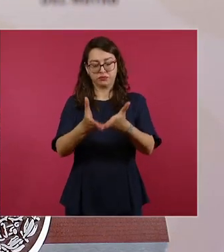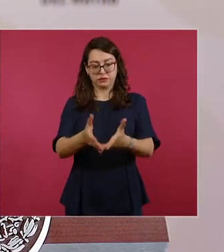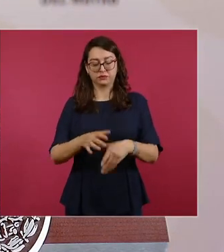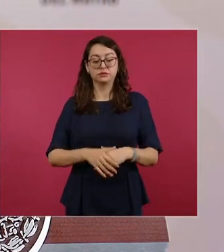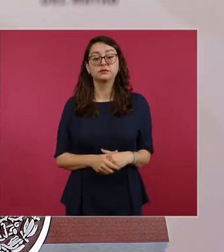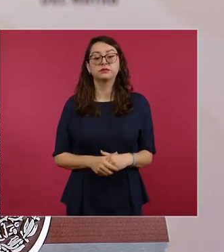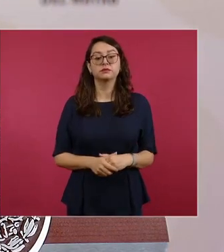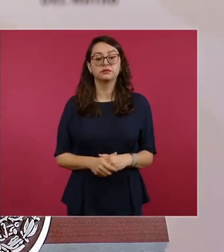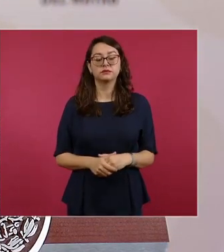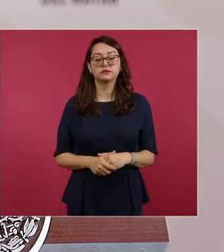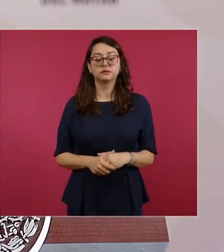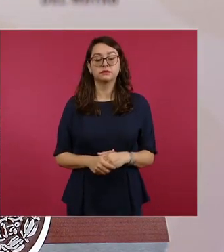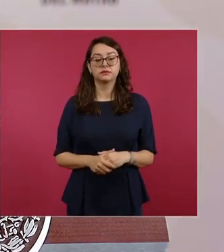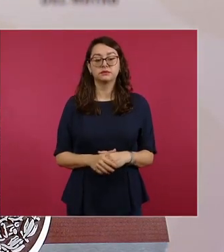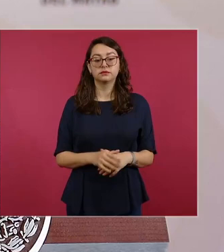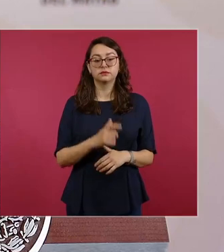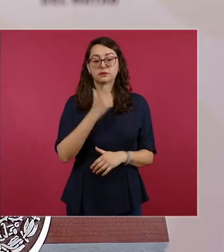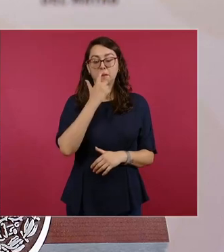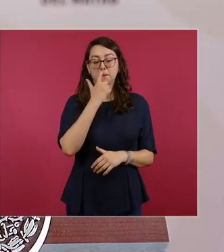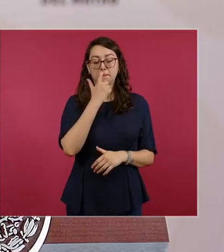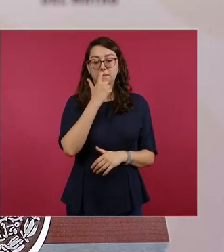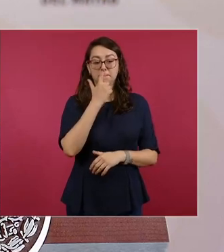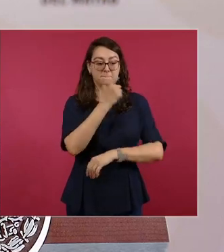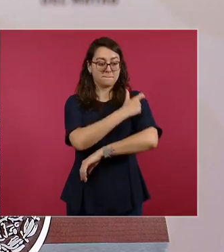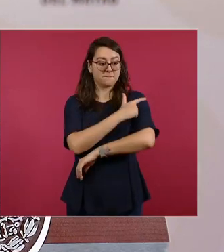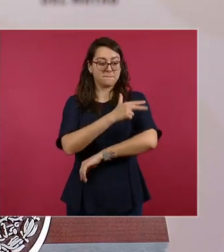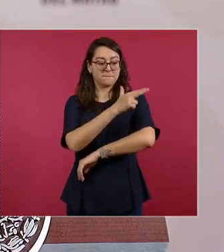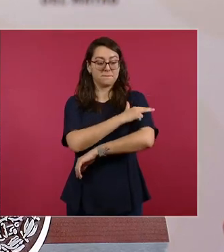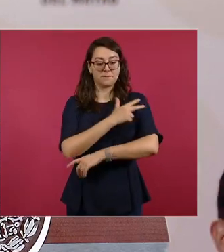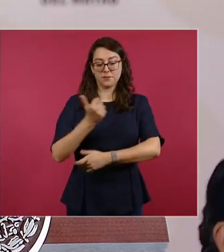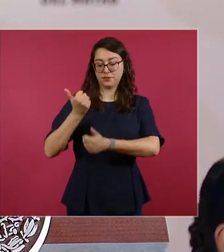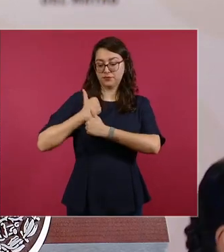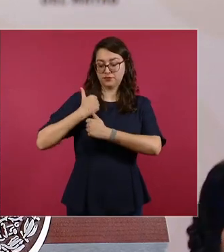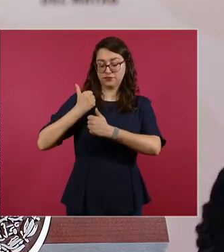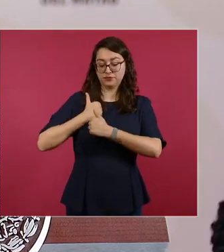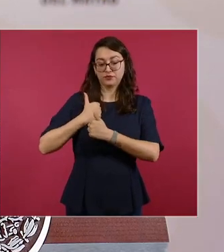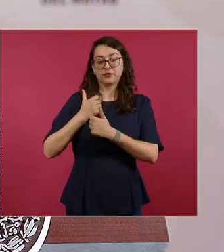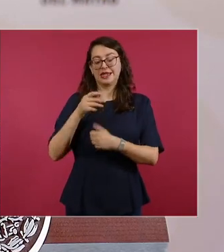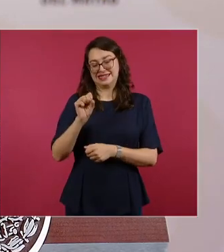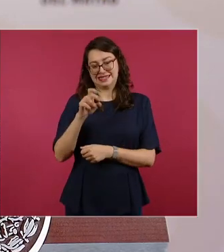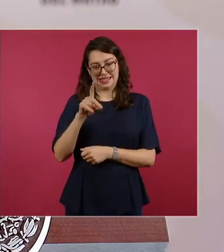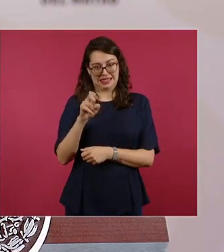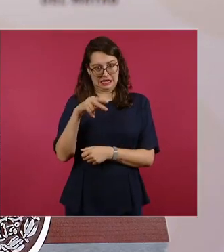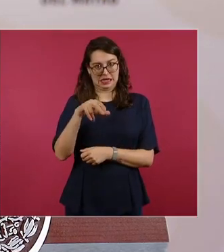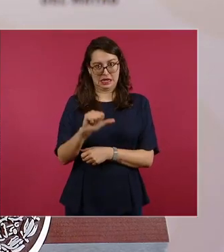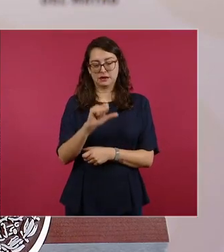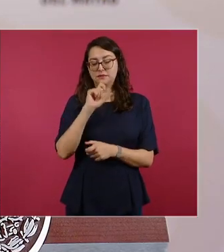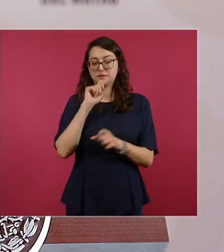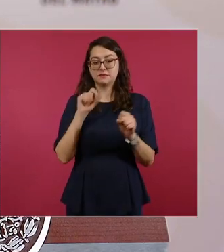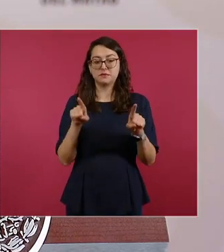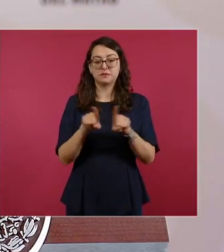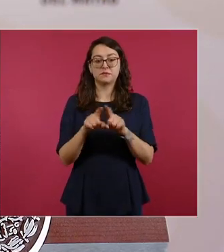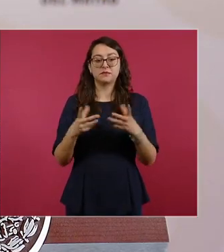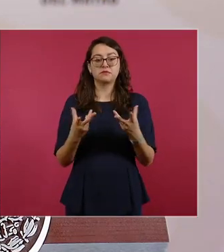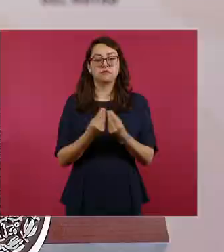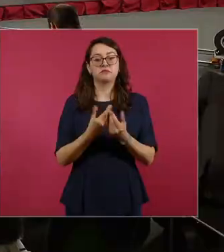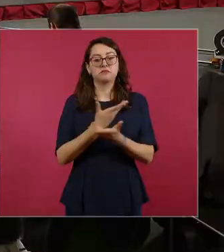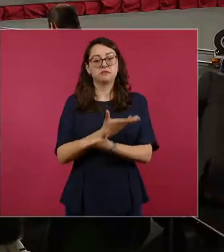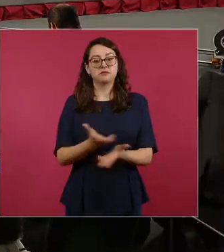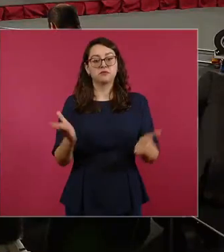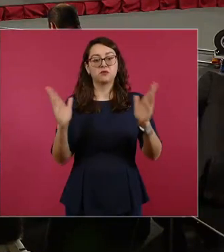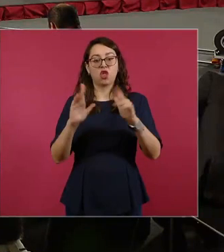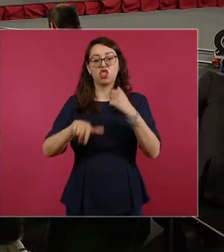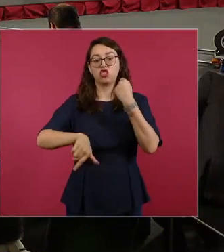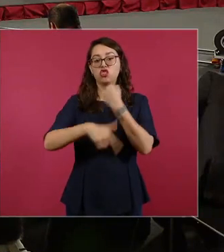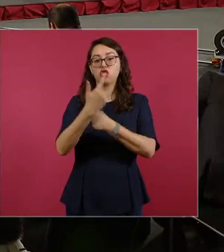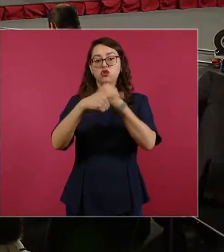El despliegue nacional de las Fuerzas Armadas y Guarda Nacional, con el efectivo antes citado, se hace en cumplimiento a 12 misiones, las